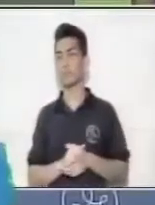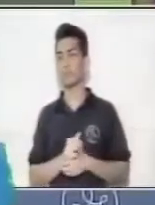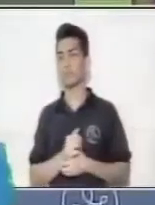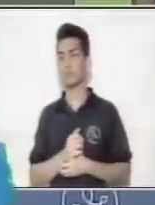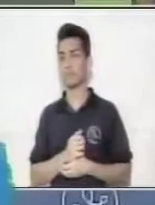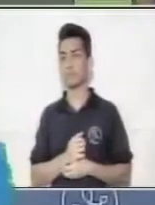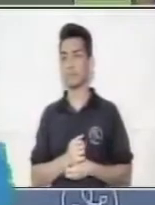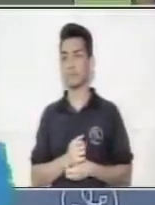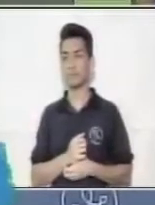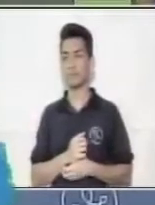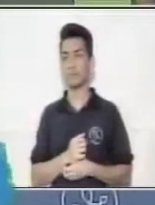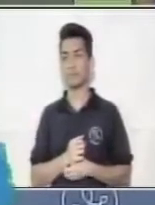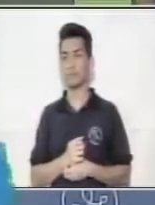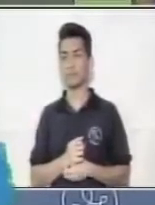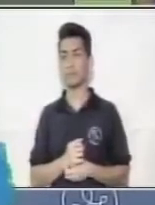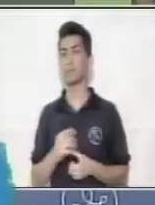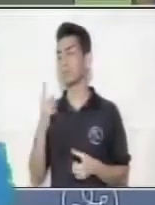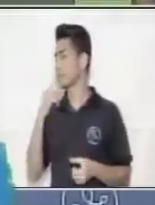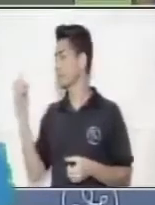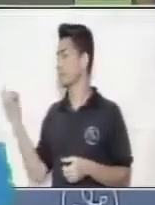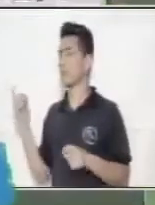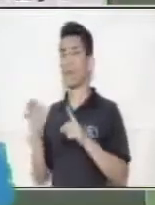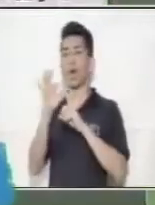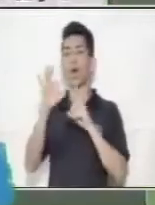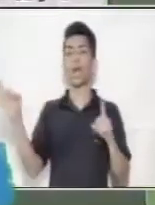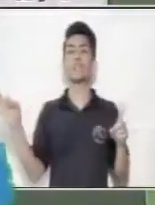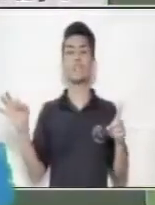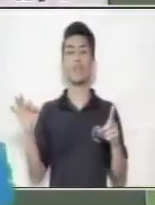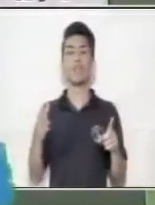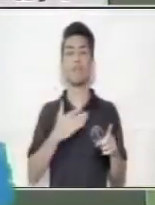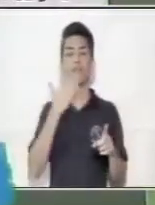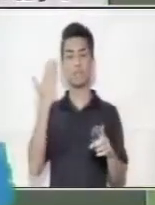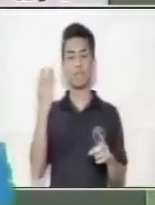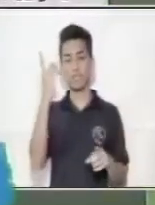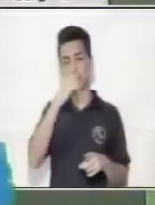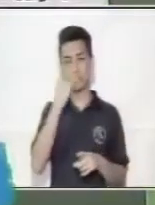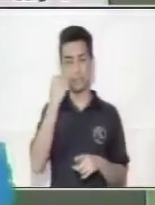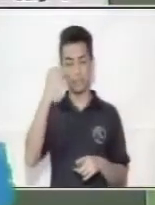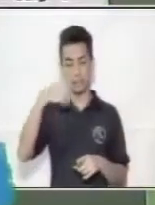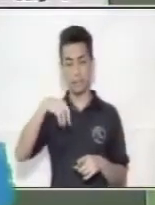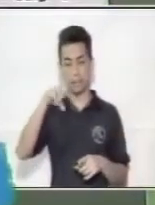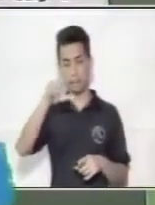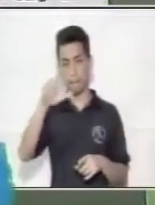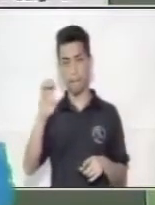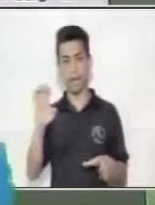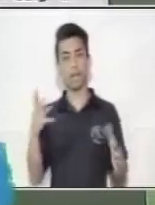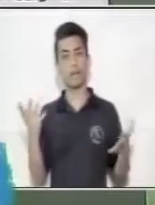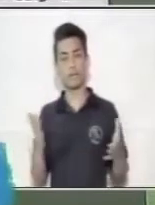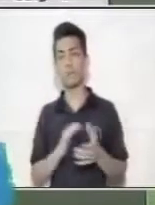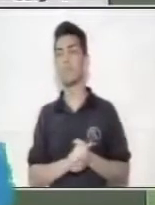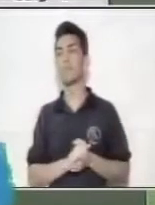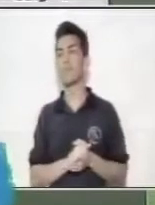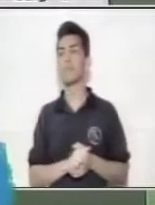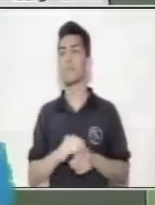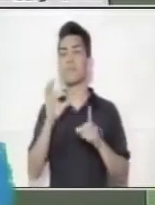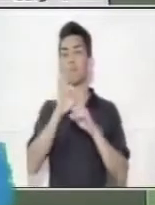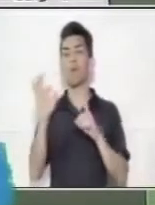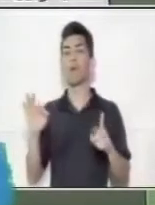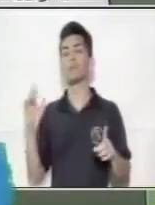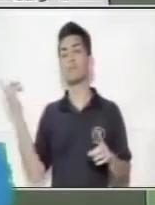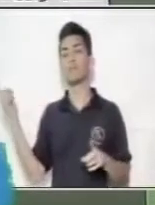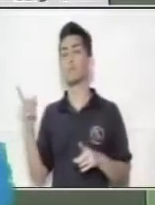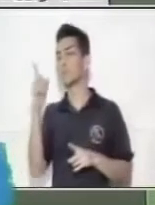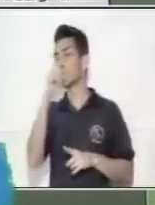podemos nosotros decir o definir de la oración simple? Pues identificamos que se llama oración simple a aquella que no